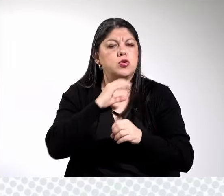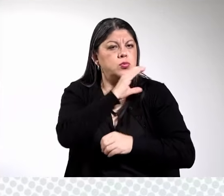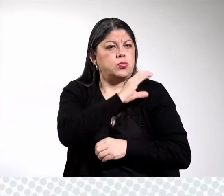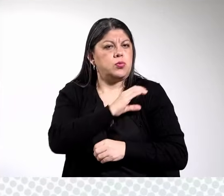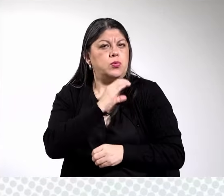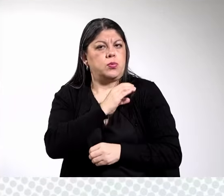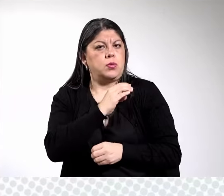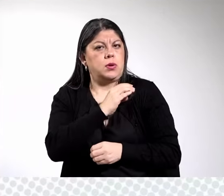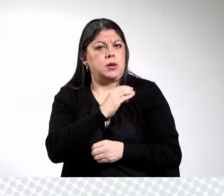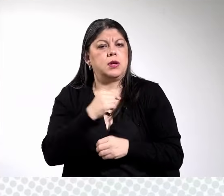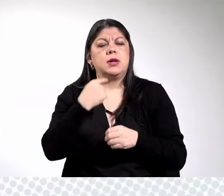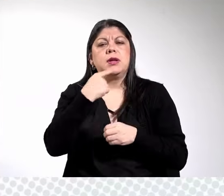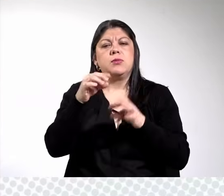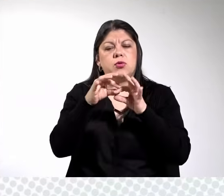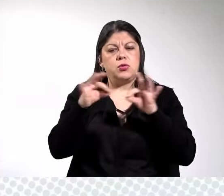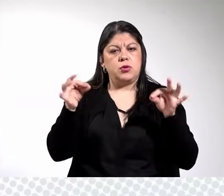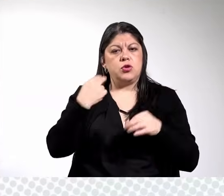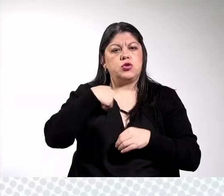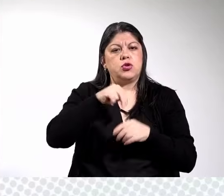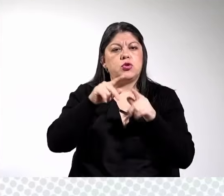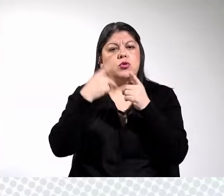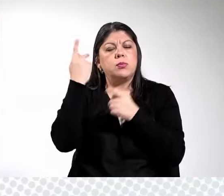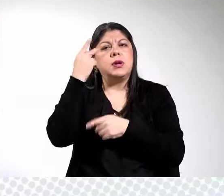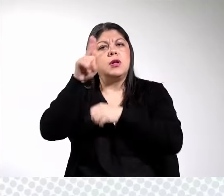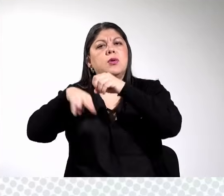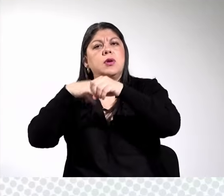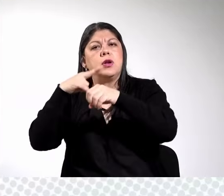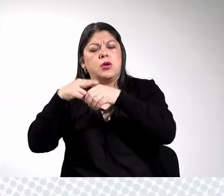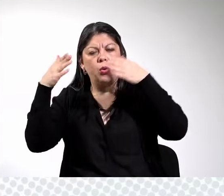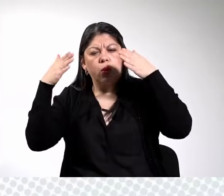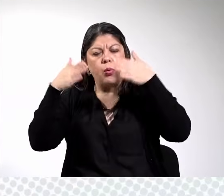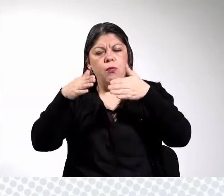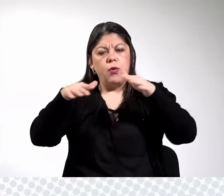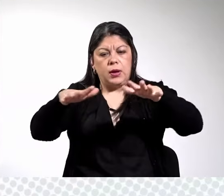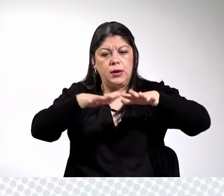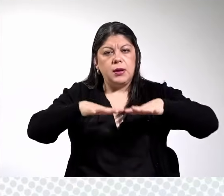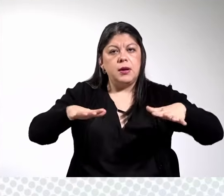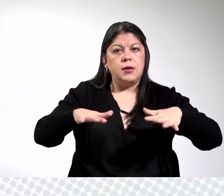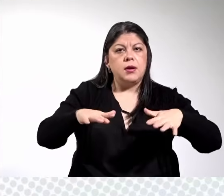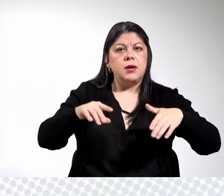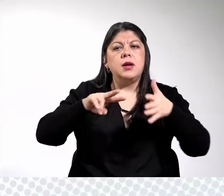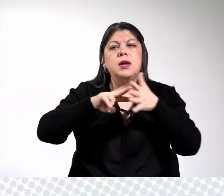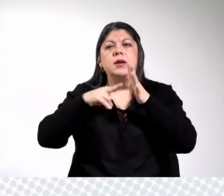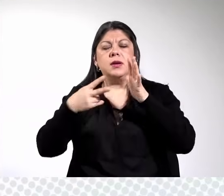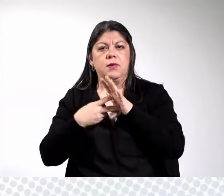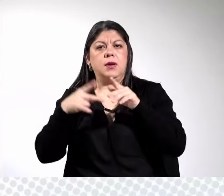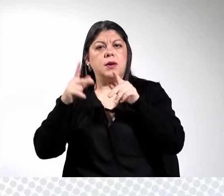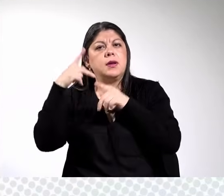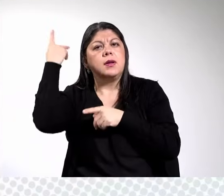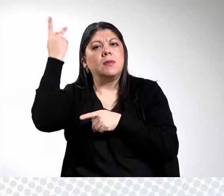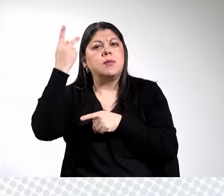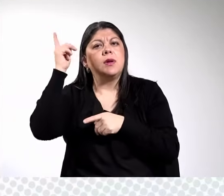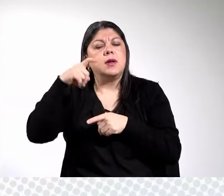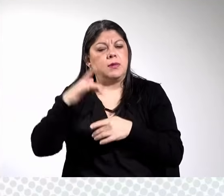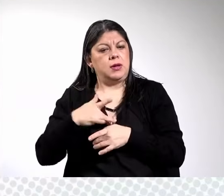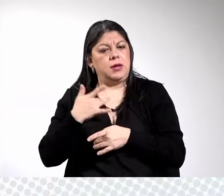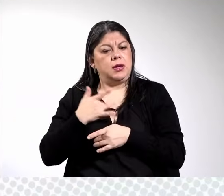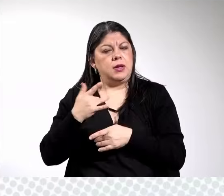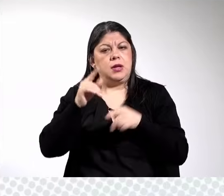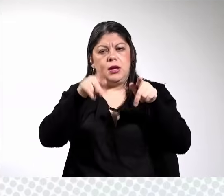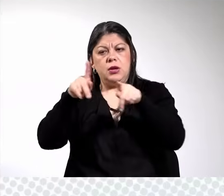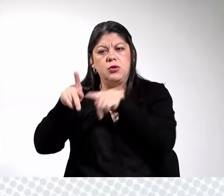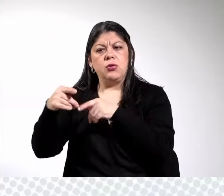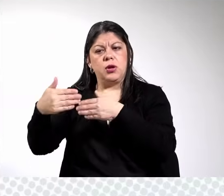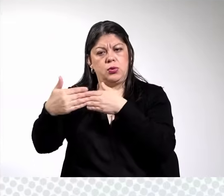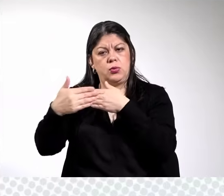por decir esta frase. Nosotros somos un partido nacional con enfoque local, en el sentido que la política tiene que sentir el ciudadano donde él